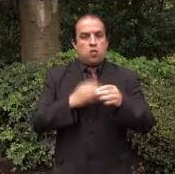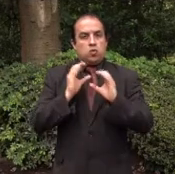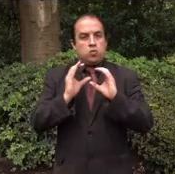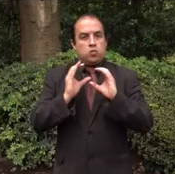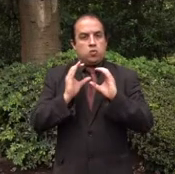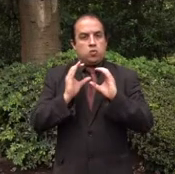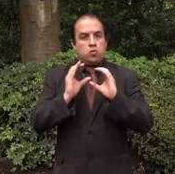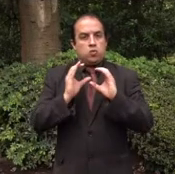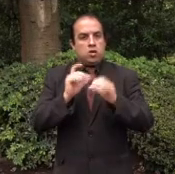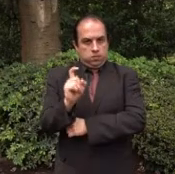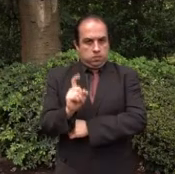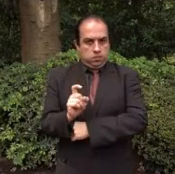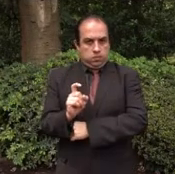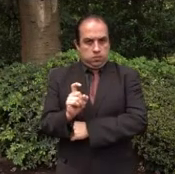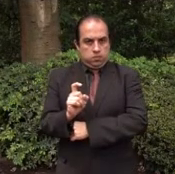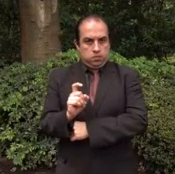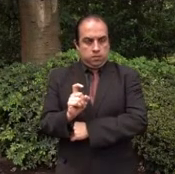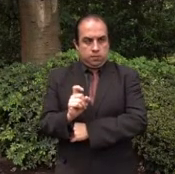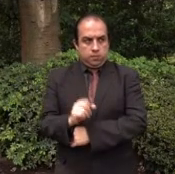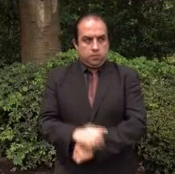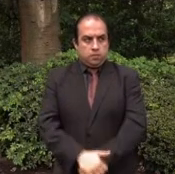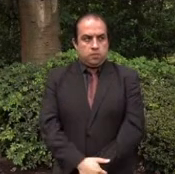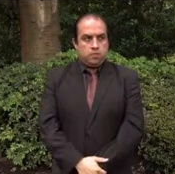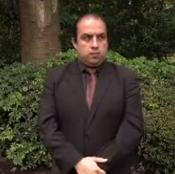Blanca Jiménez.